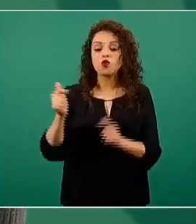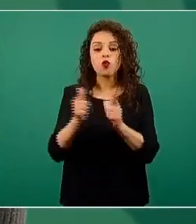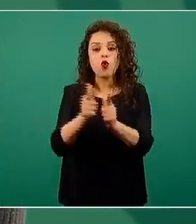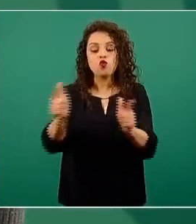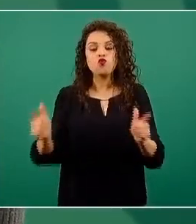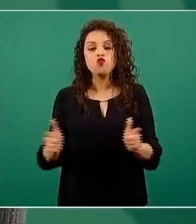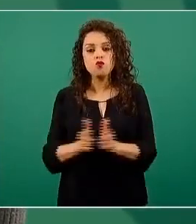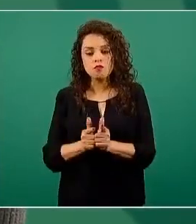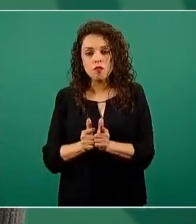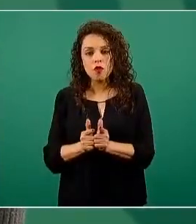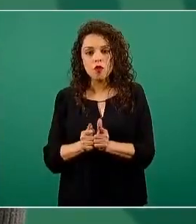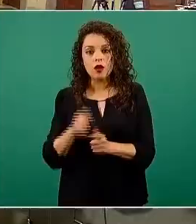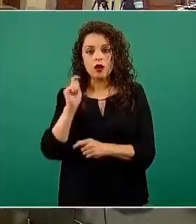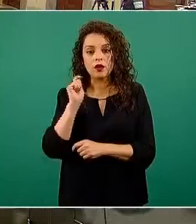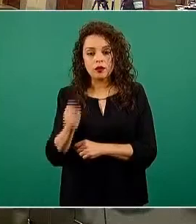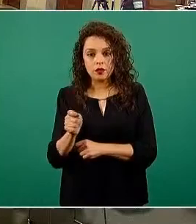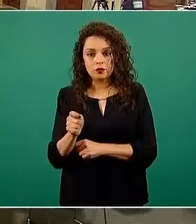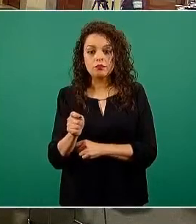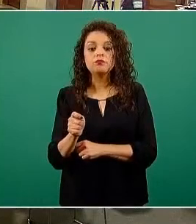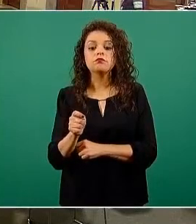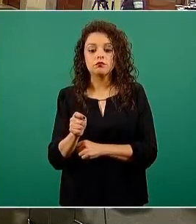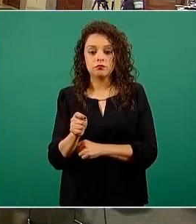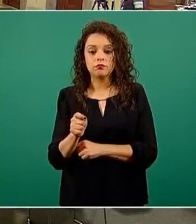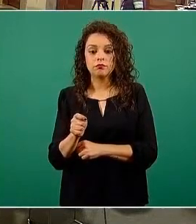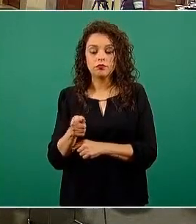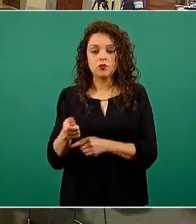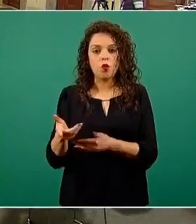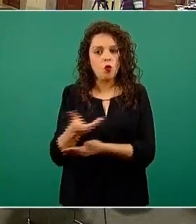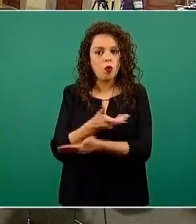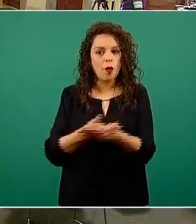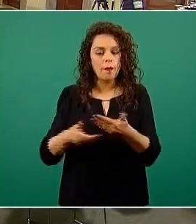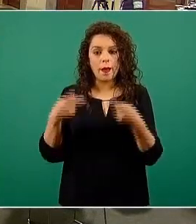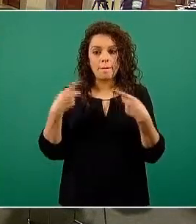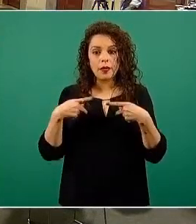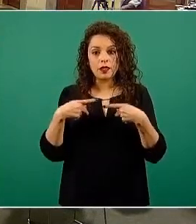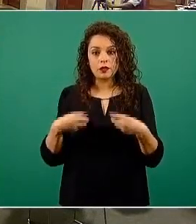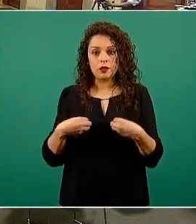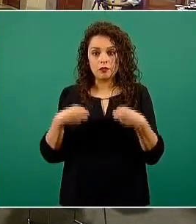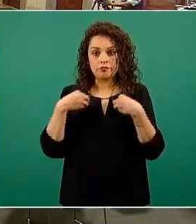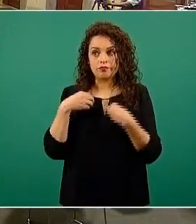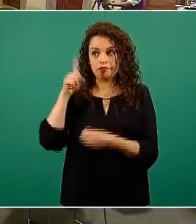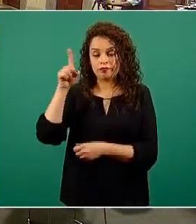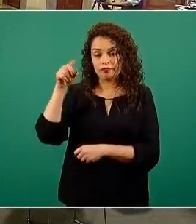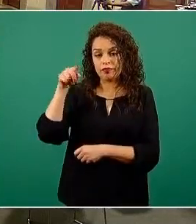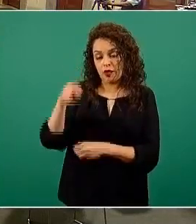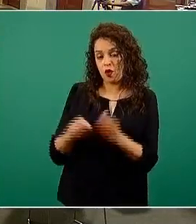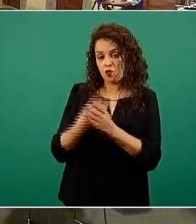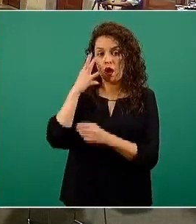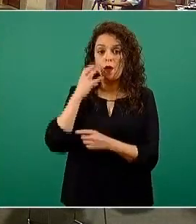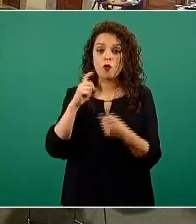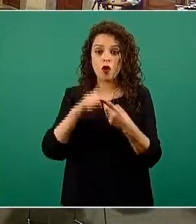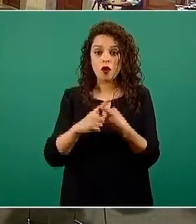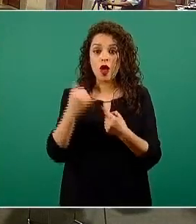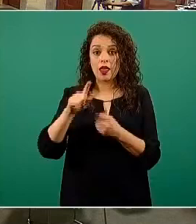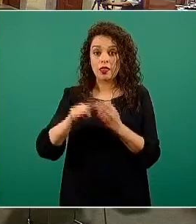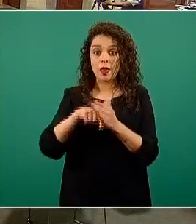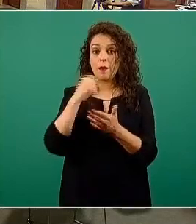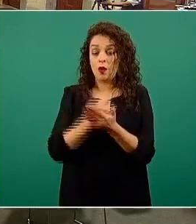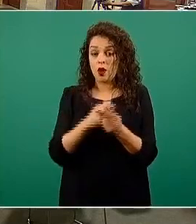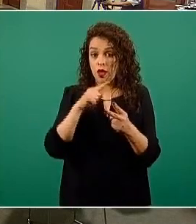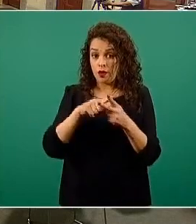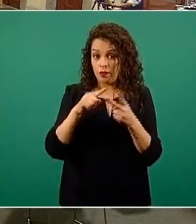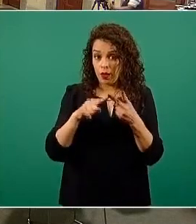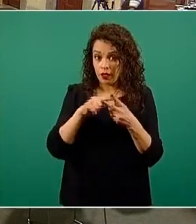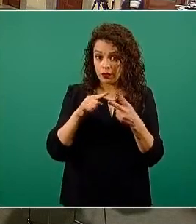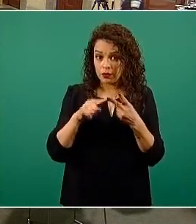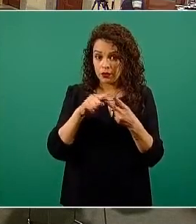que se compartía entre personas residentes de Nuevo León y también de Tamaulipas que tenían el antecedente de